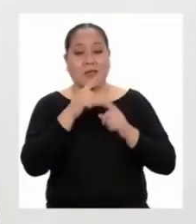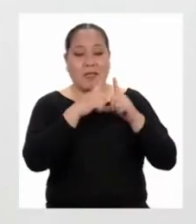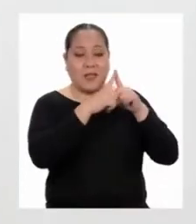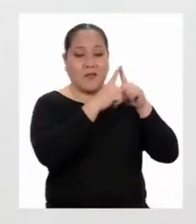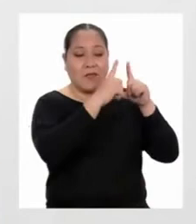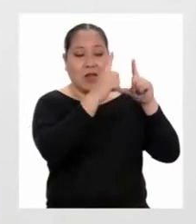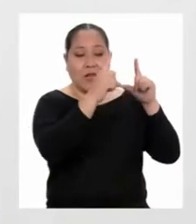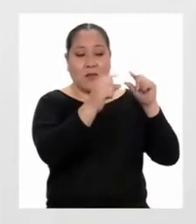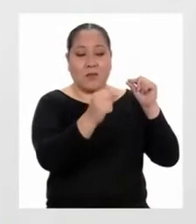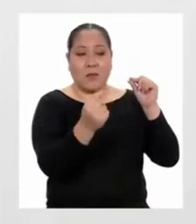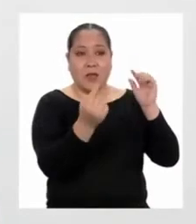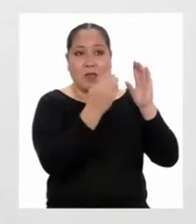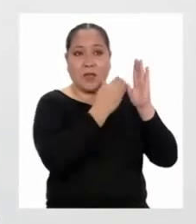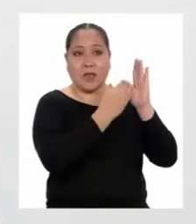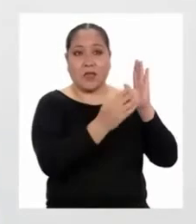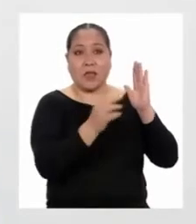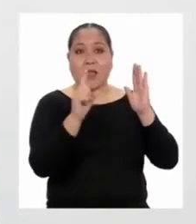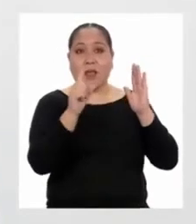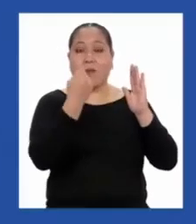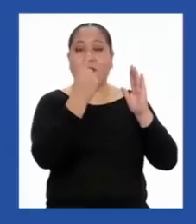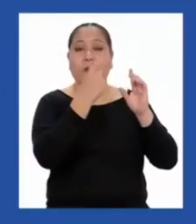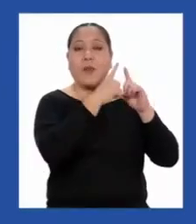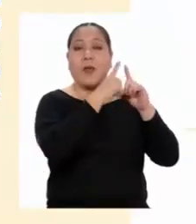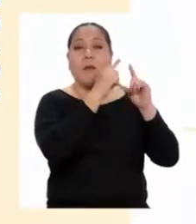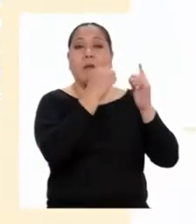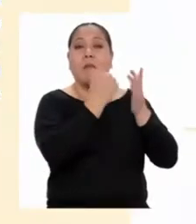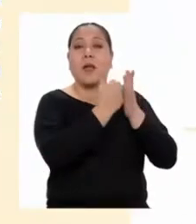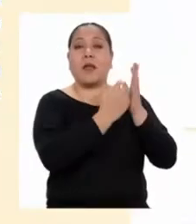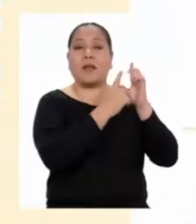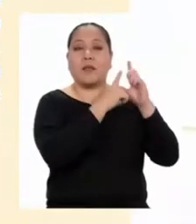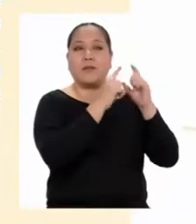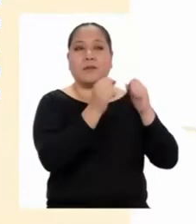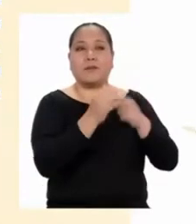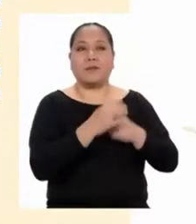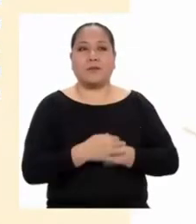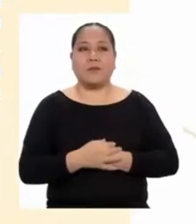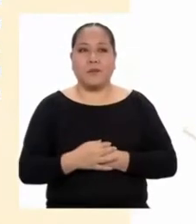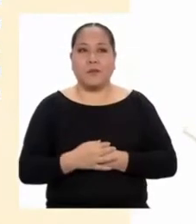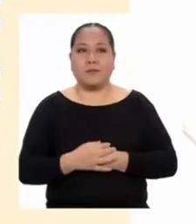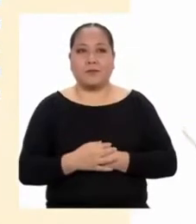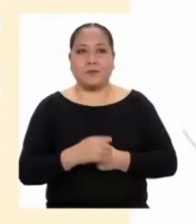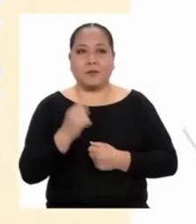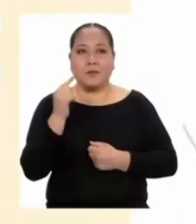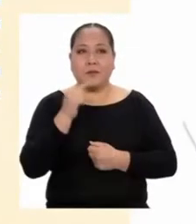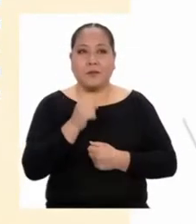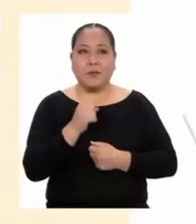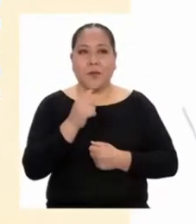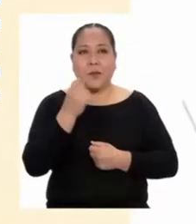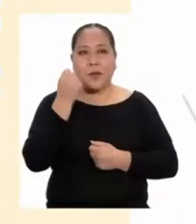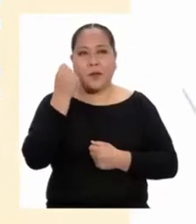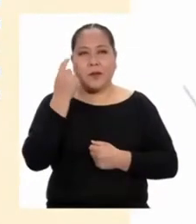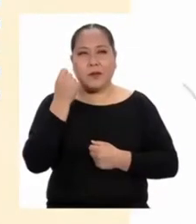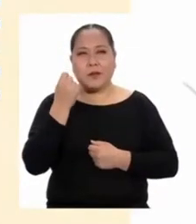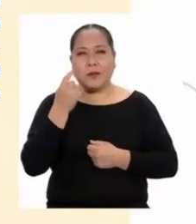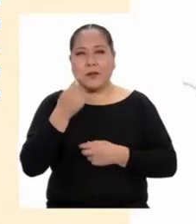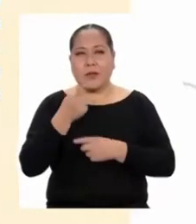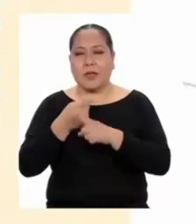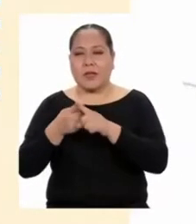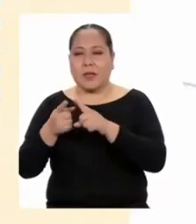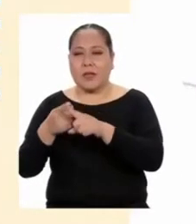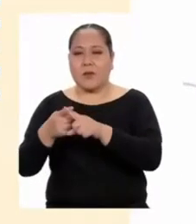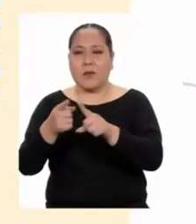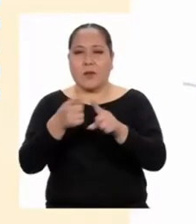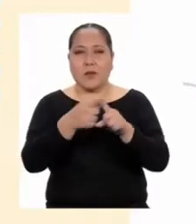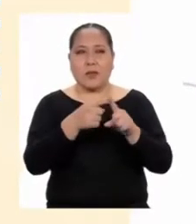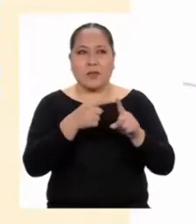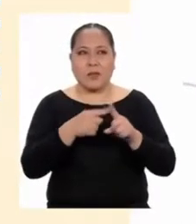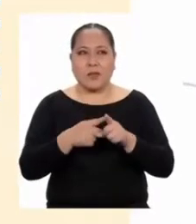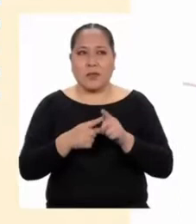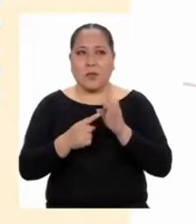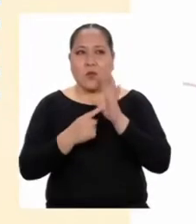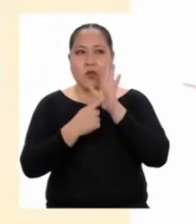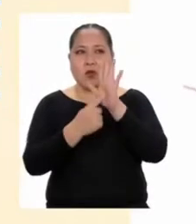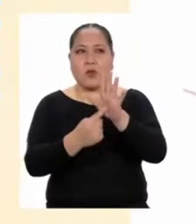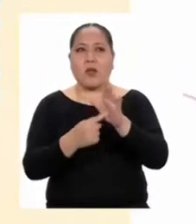fragmento se encuentra en el primer párrafo. Entiendo que esa diversidad se manifestaba en las distintas religiones que existían,